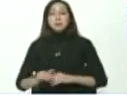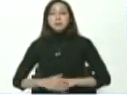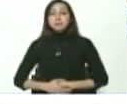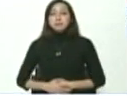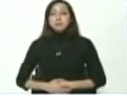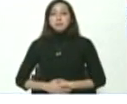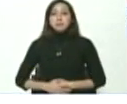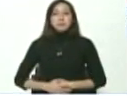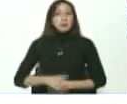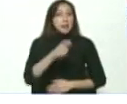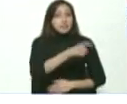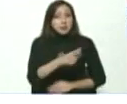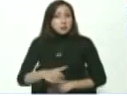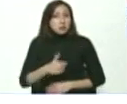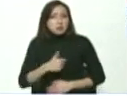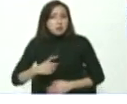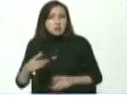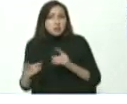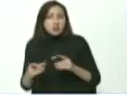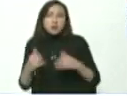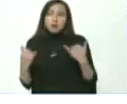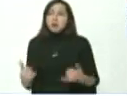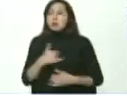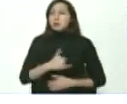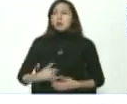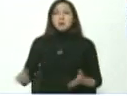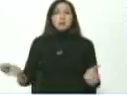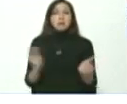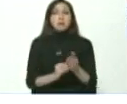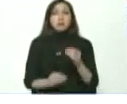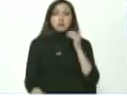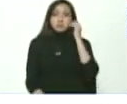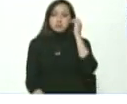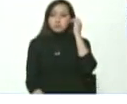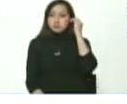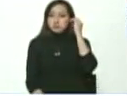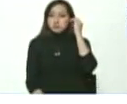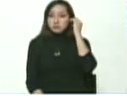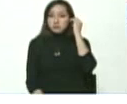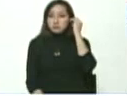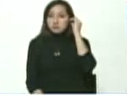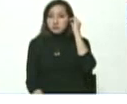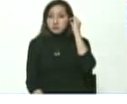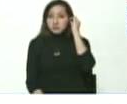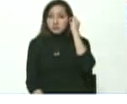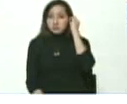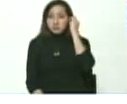Los que no querían diálogo ahora claman por diálogo, buscan a Maduro por diálogo,